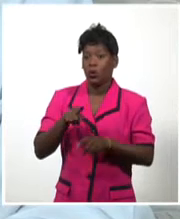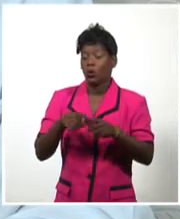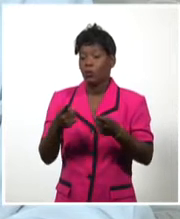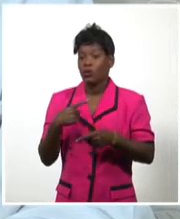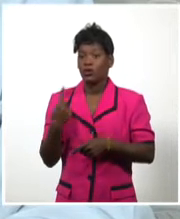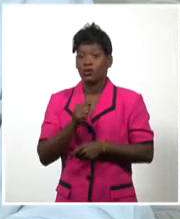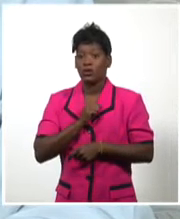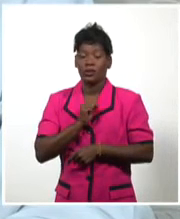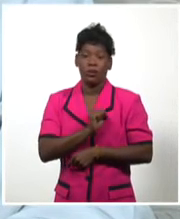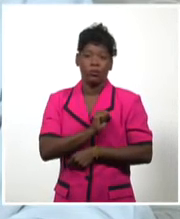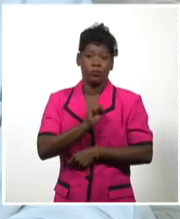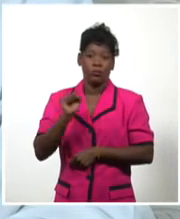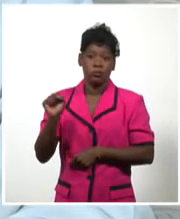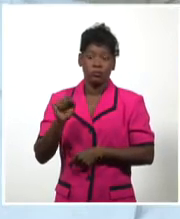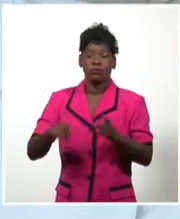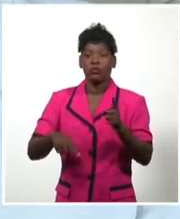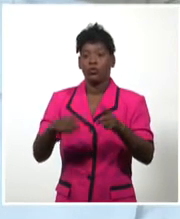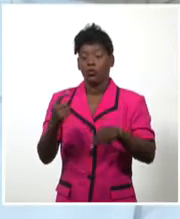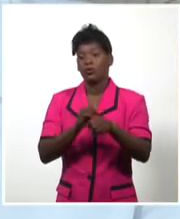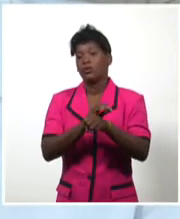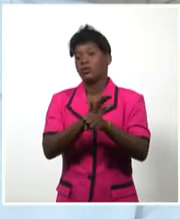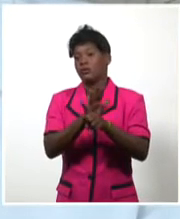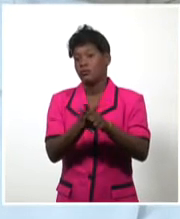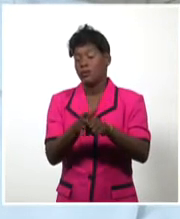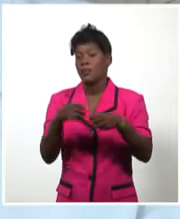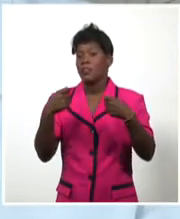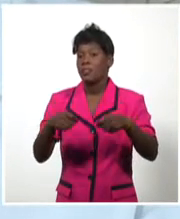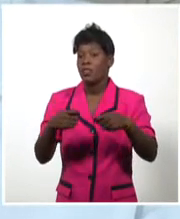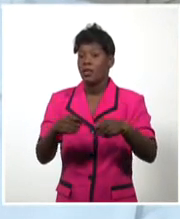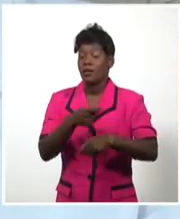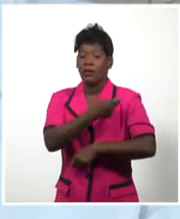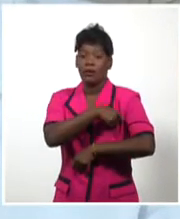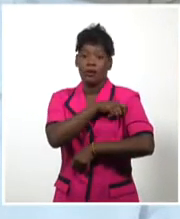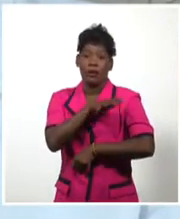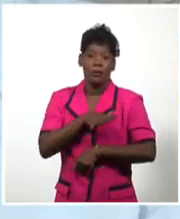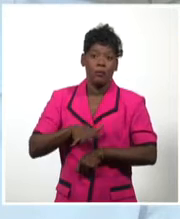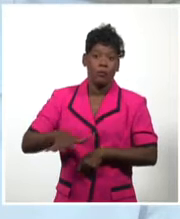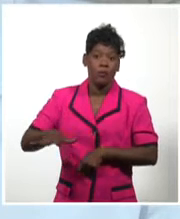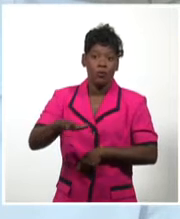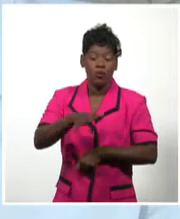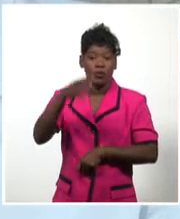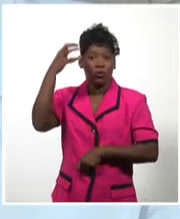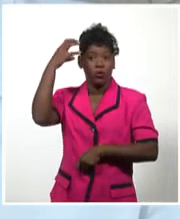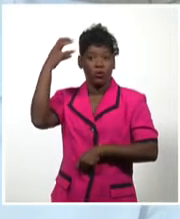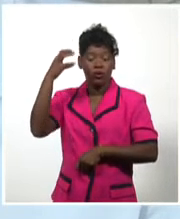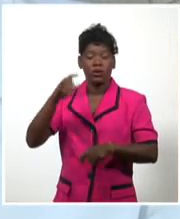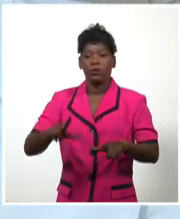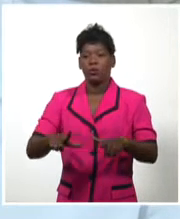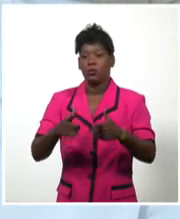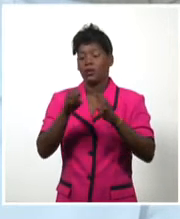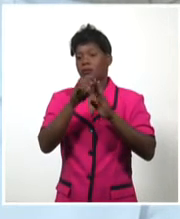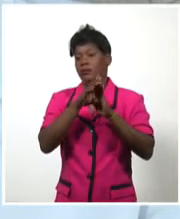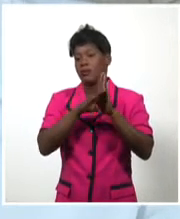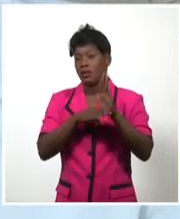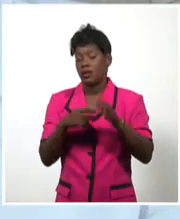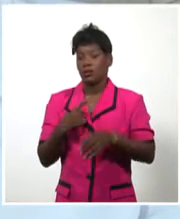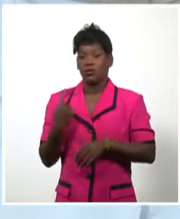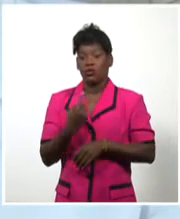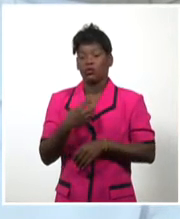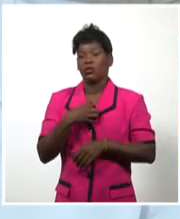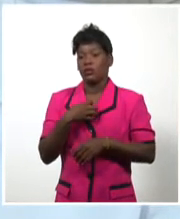batalla que necesita de la integración del pueblo, del Estado y todas las autoridades que de alguna manera estamos enfrascados en